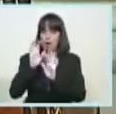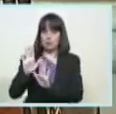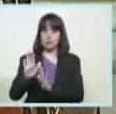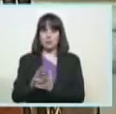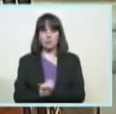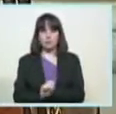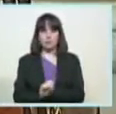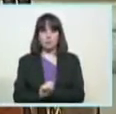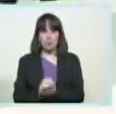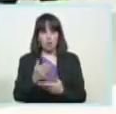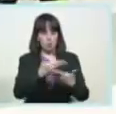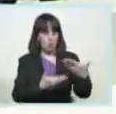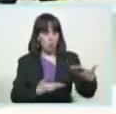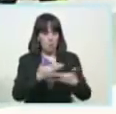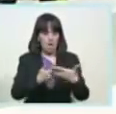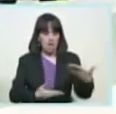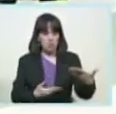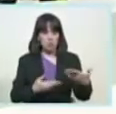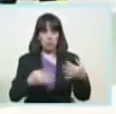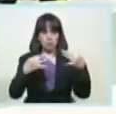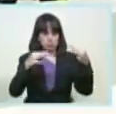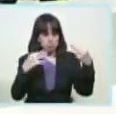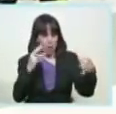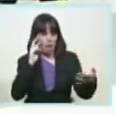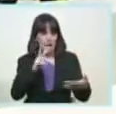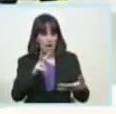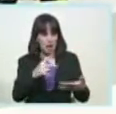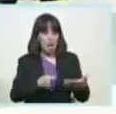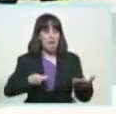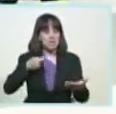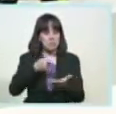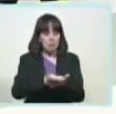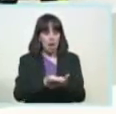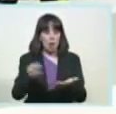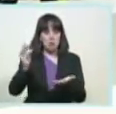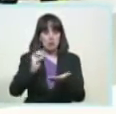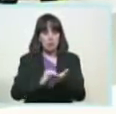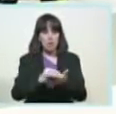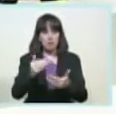refinanciar documentos papeles pagaré